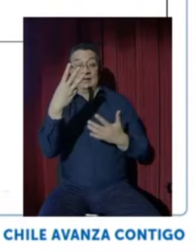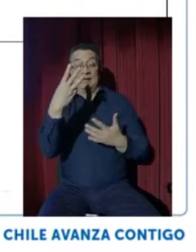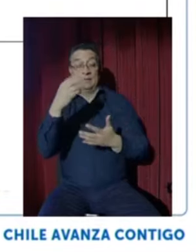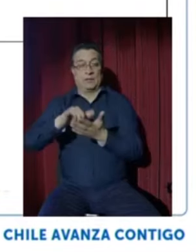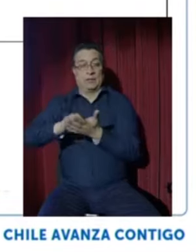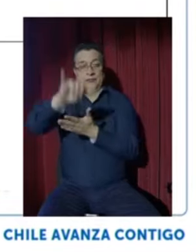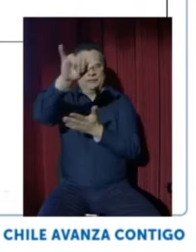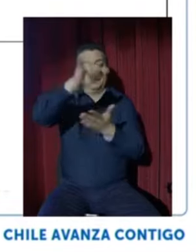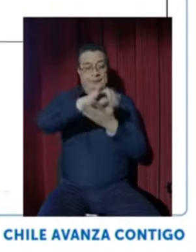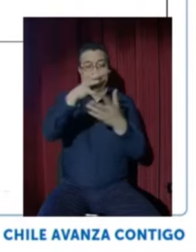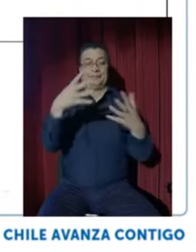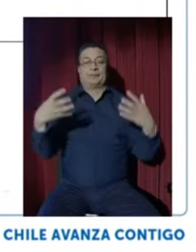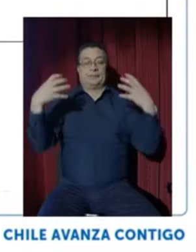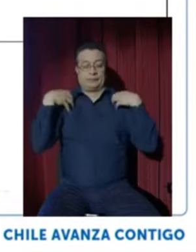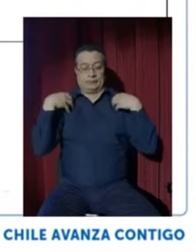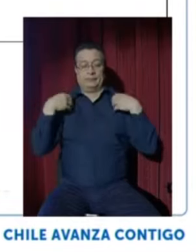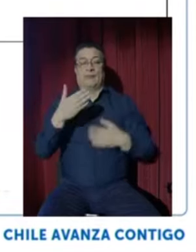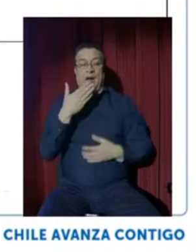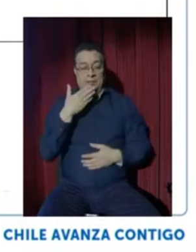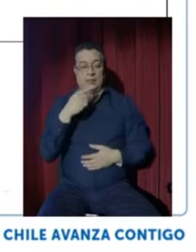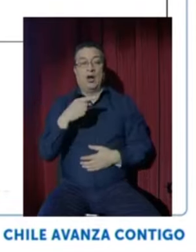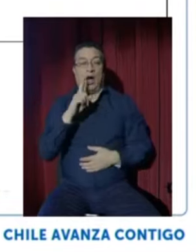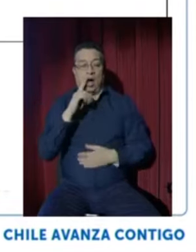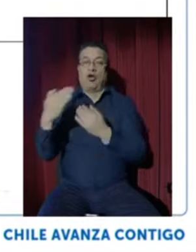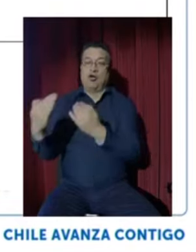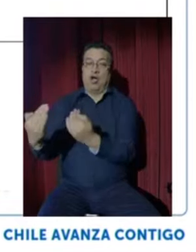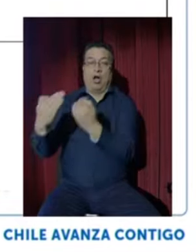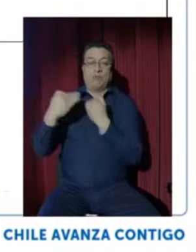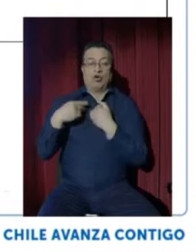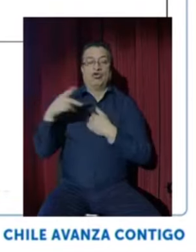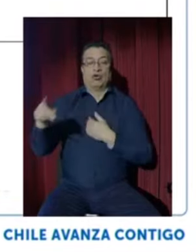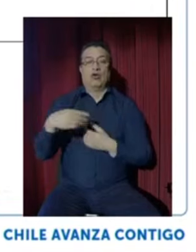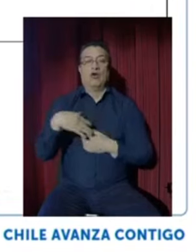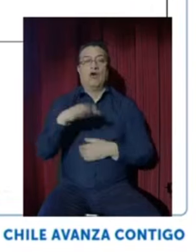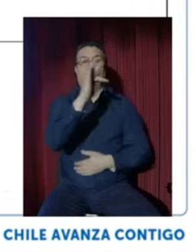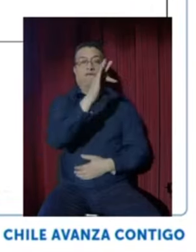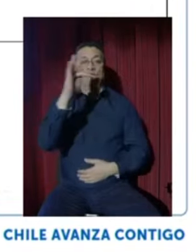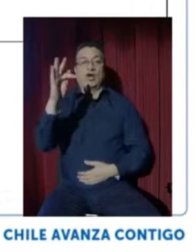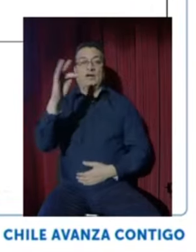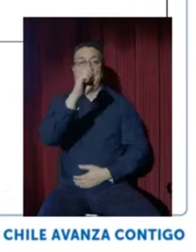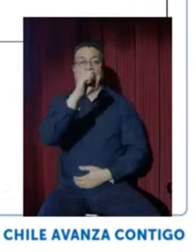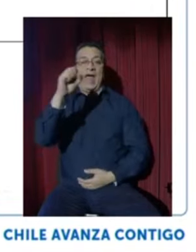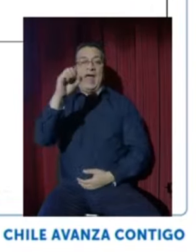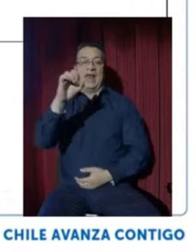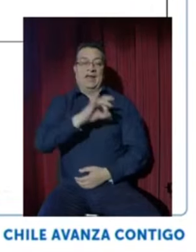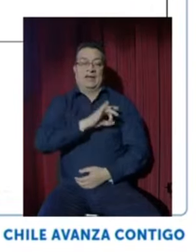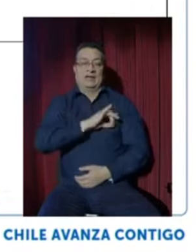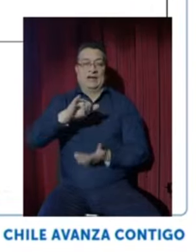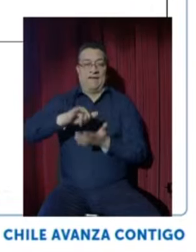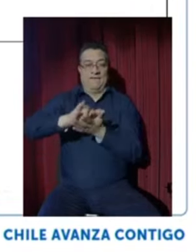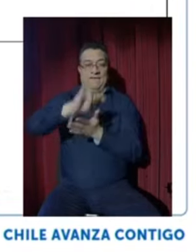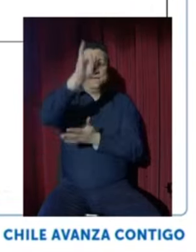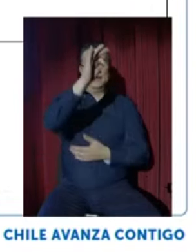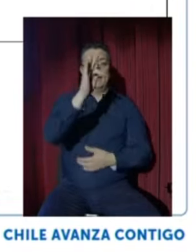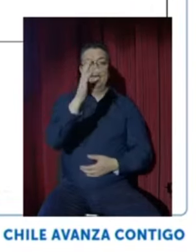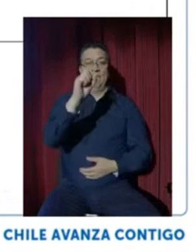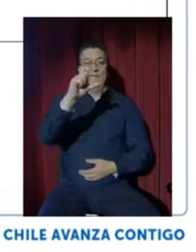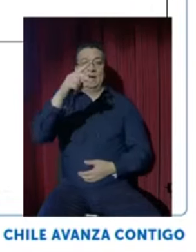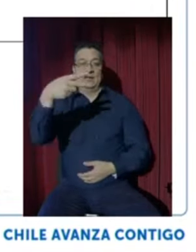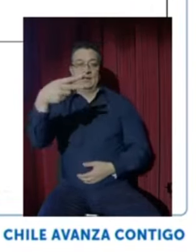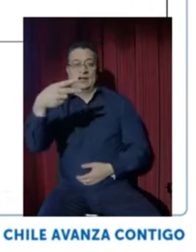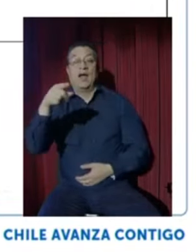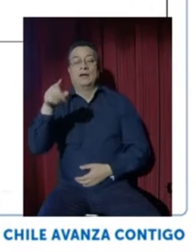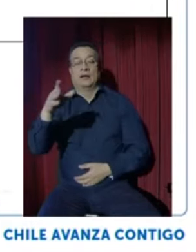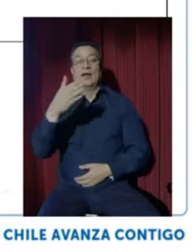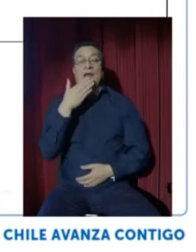bajo la administración lo cual ahí También tenemos el apoyo de la fuerza aérea de chile Muchas gracias también por el apoyo que prestan y el y